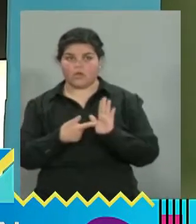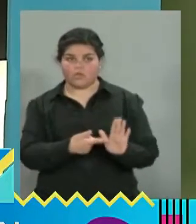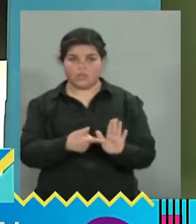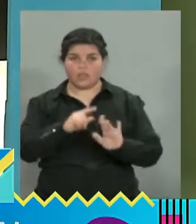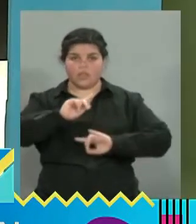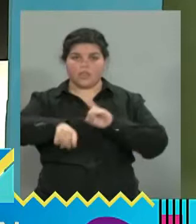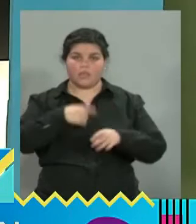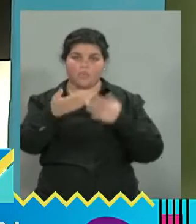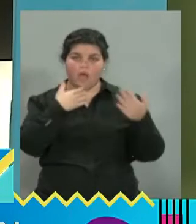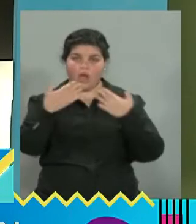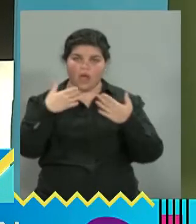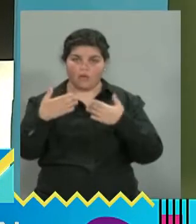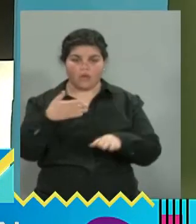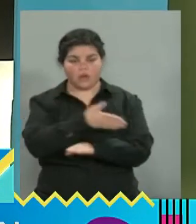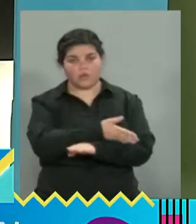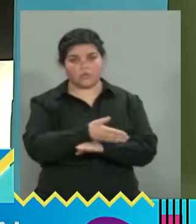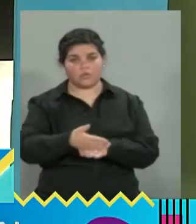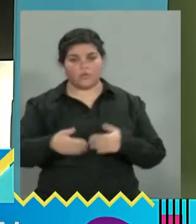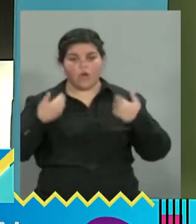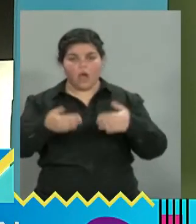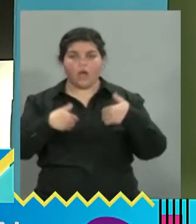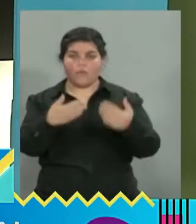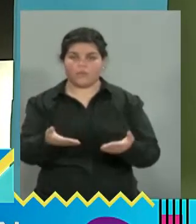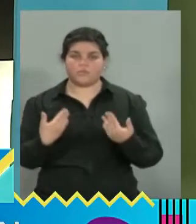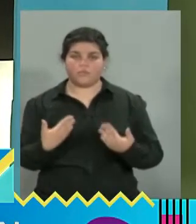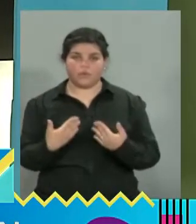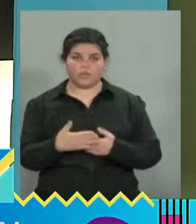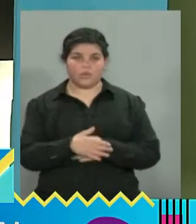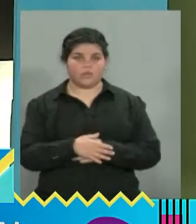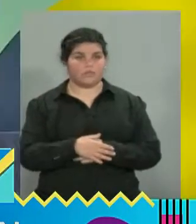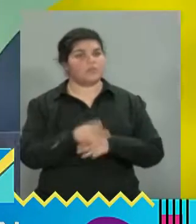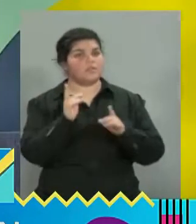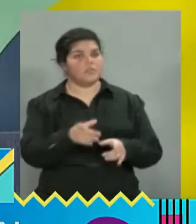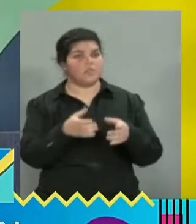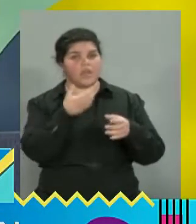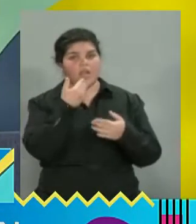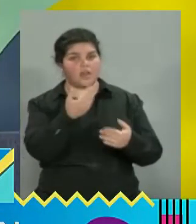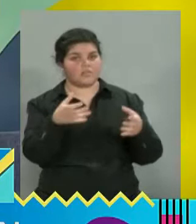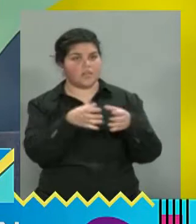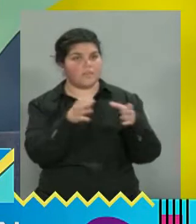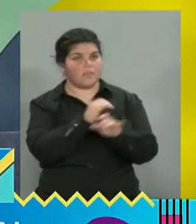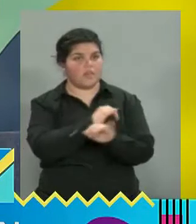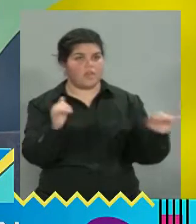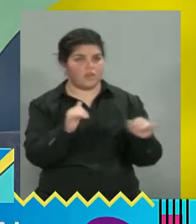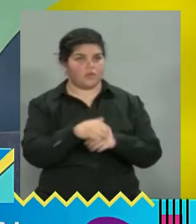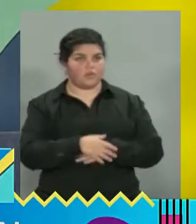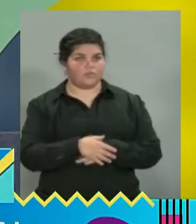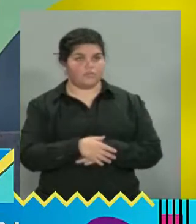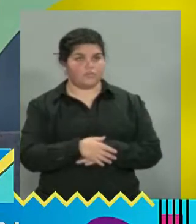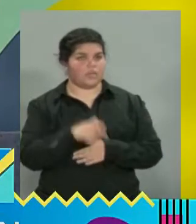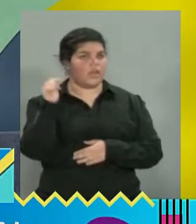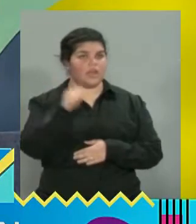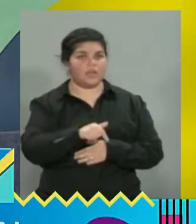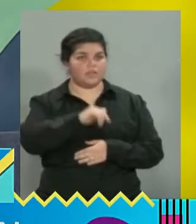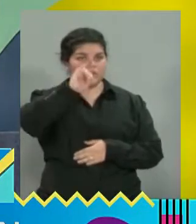hablarlo para poder continuar avanzando, ¿sí? Cada vez más. Diego. Agradecer a los medios, porque sin ustedes la verdad que esto no se puede